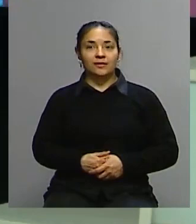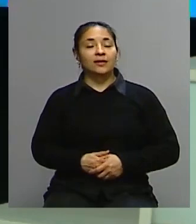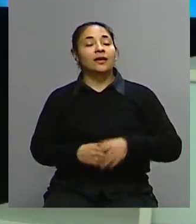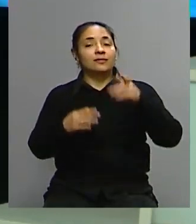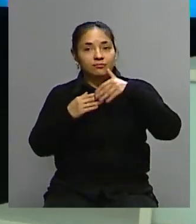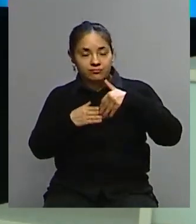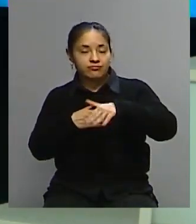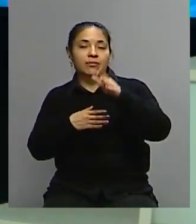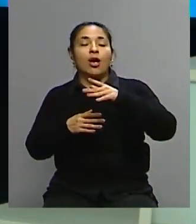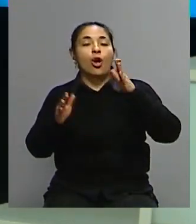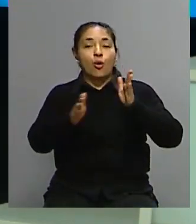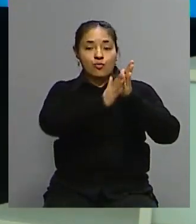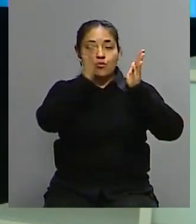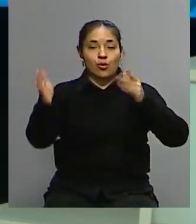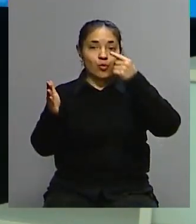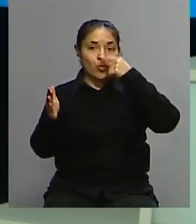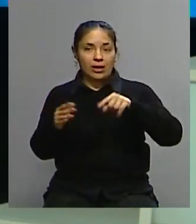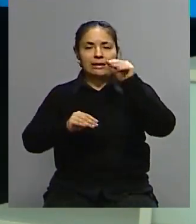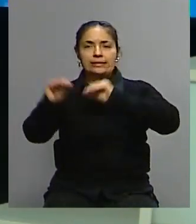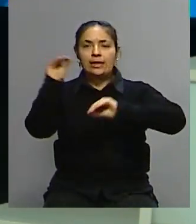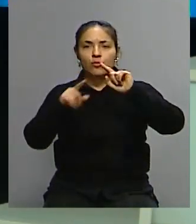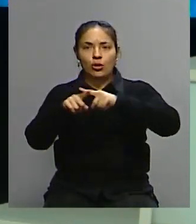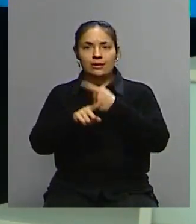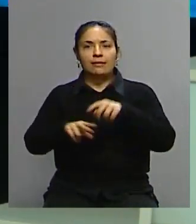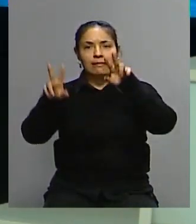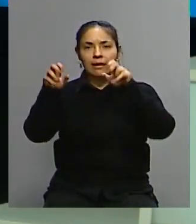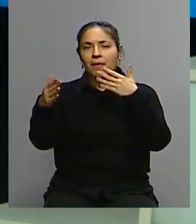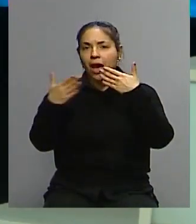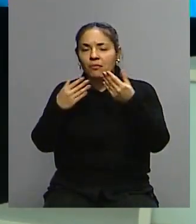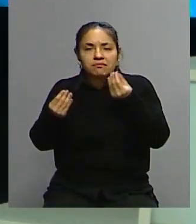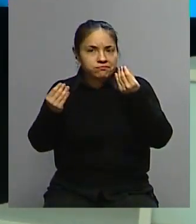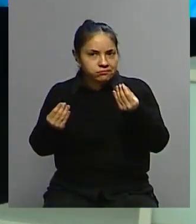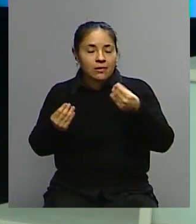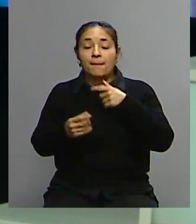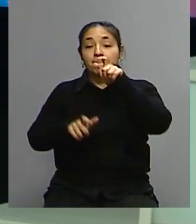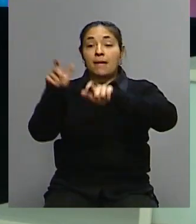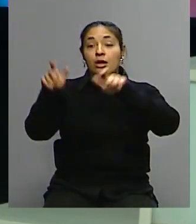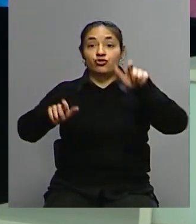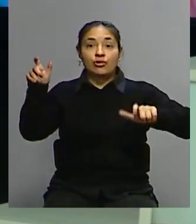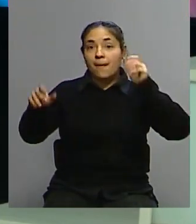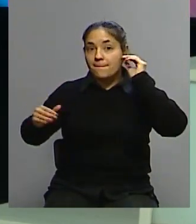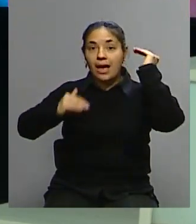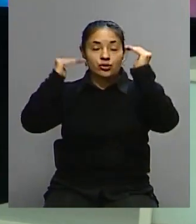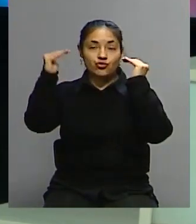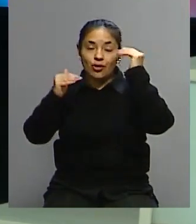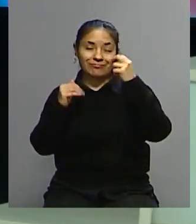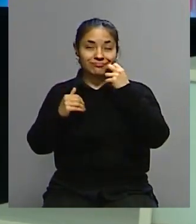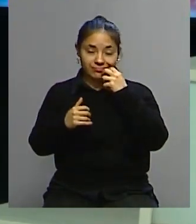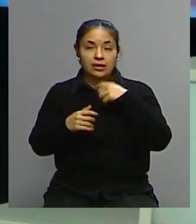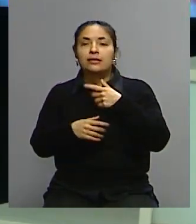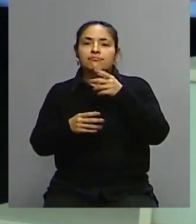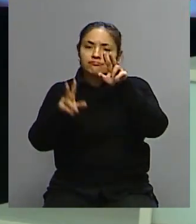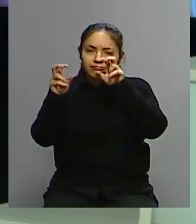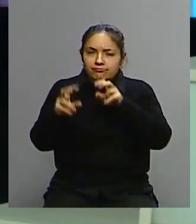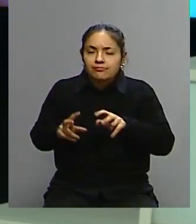Estamos de vuelta, último bloque de Chat Político, nos estamos ocupando de las personas mayores, de hablar de ese tema, de analizar qué está pasando en el país y en la